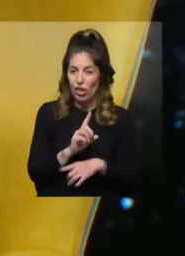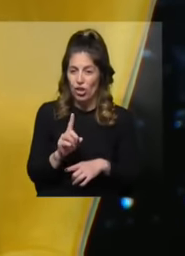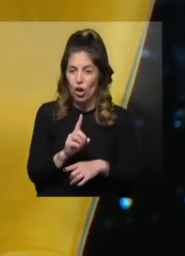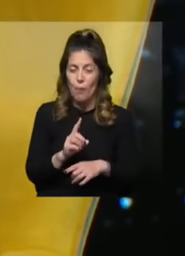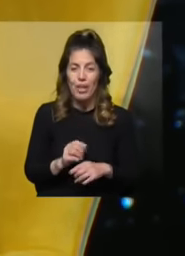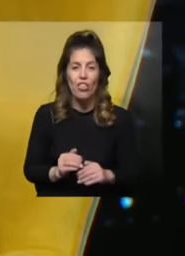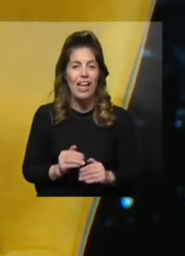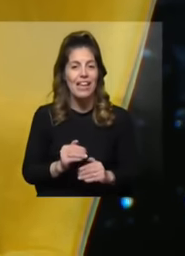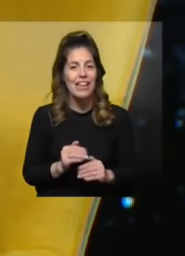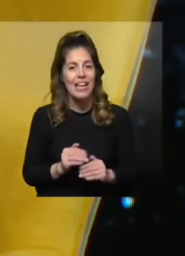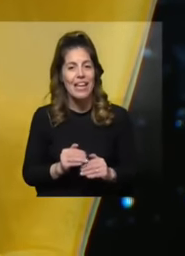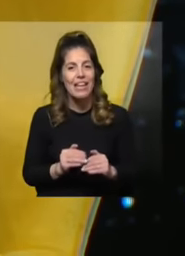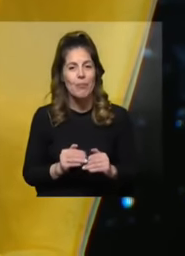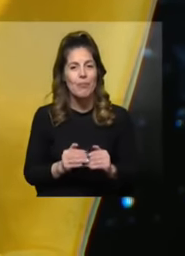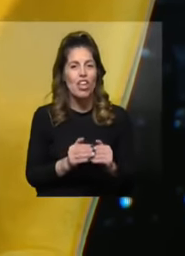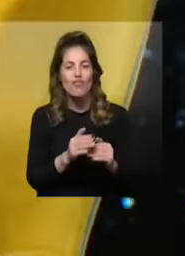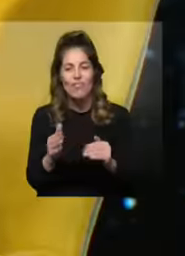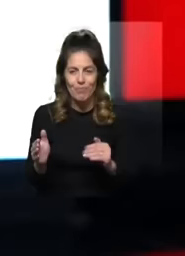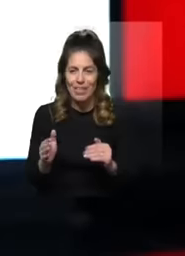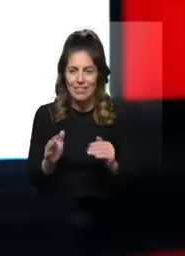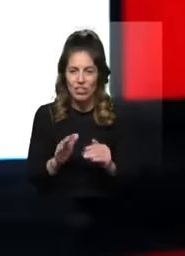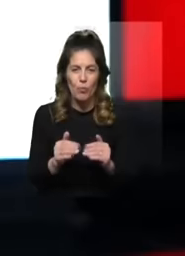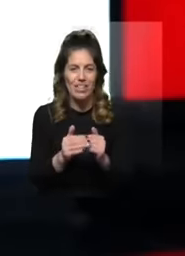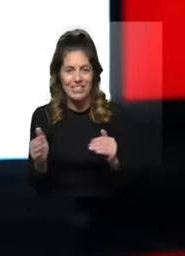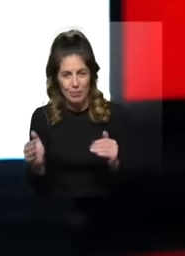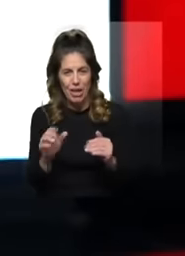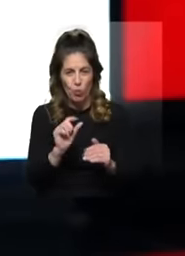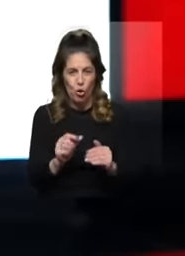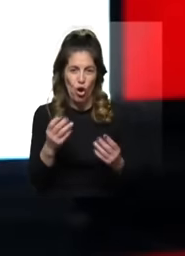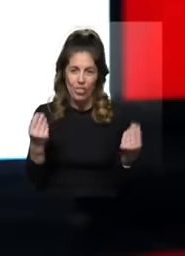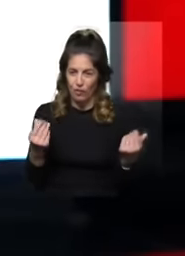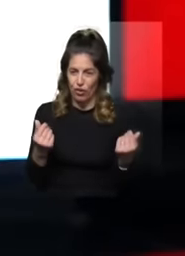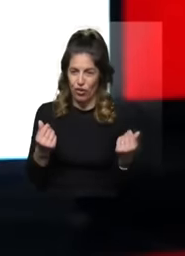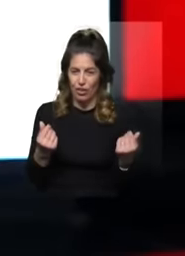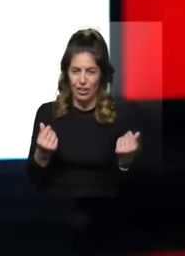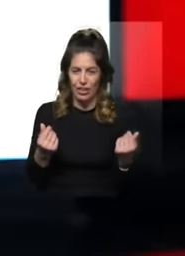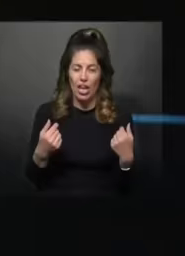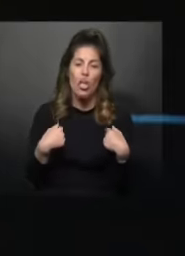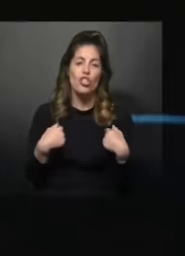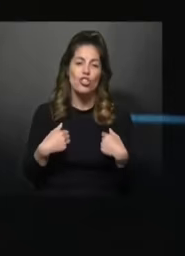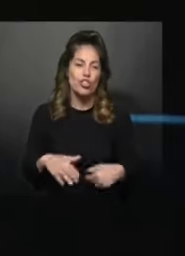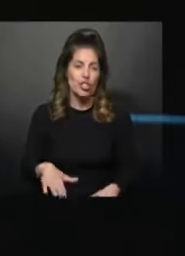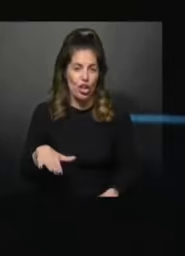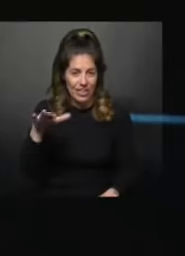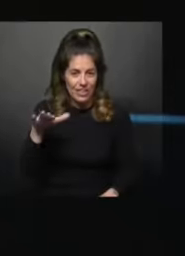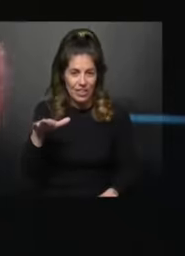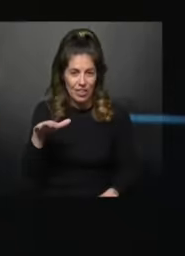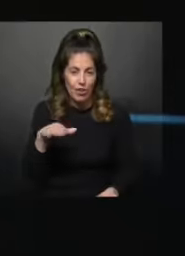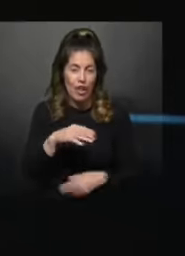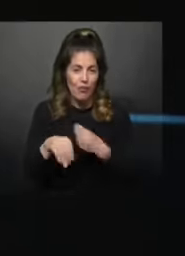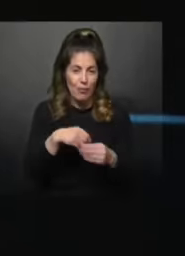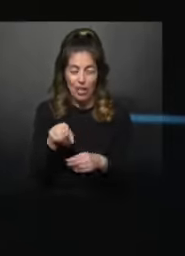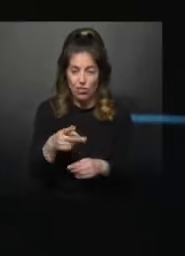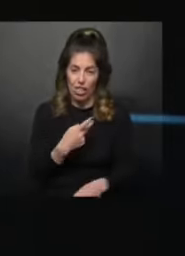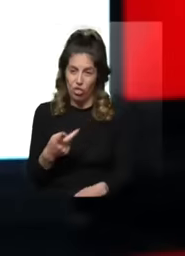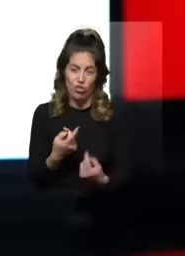el paso al costado del folclore. Sí, yo crecí en una familia melómana.